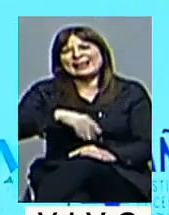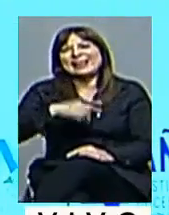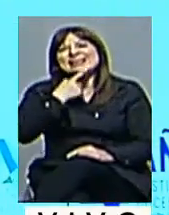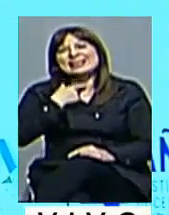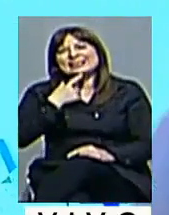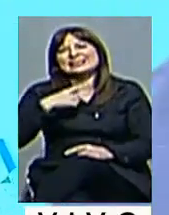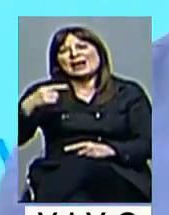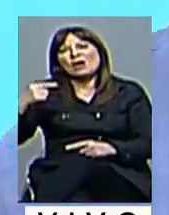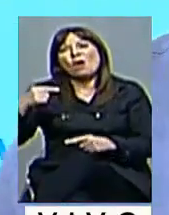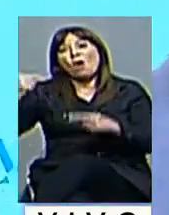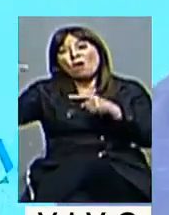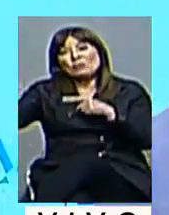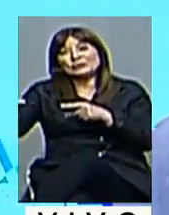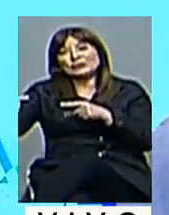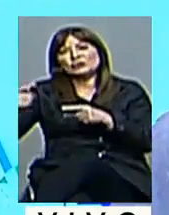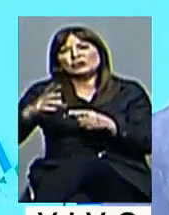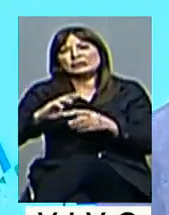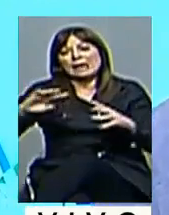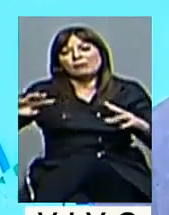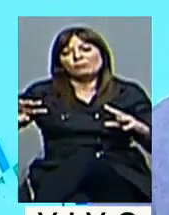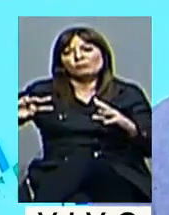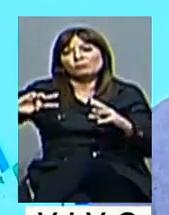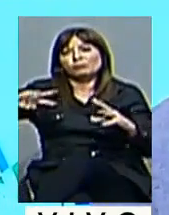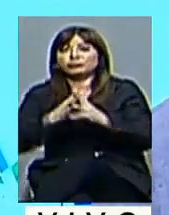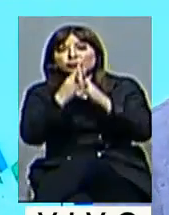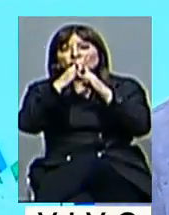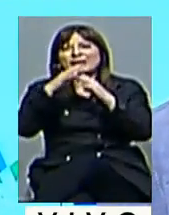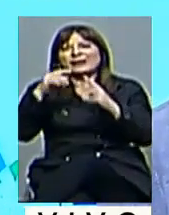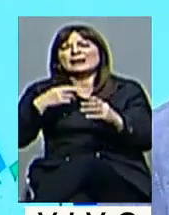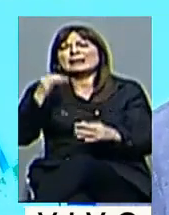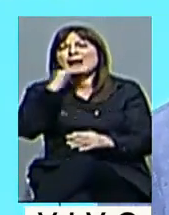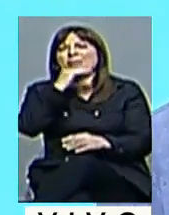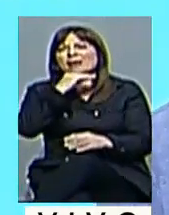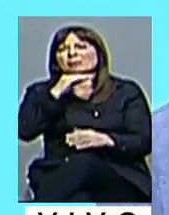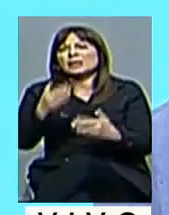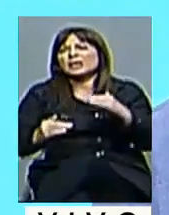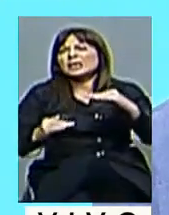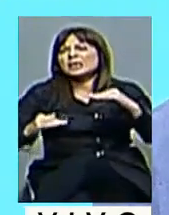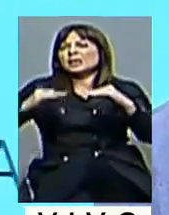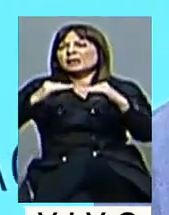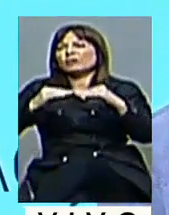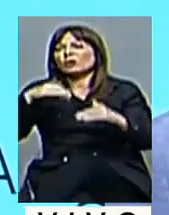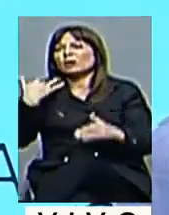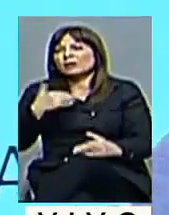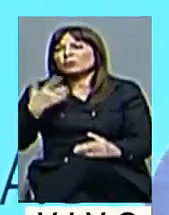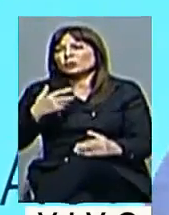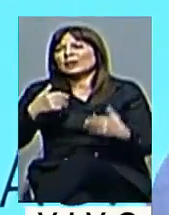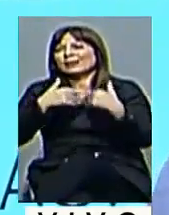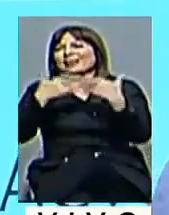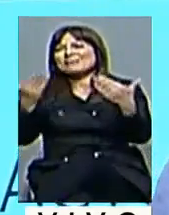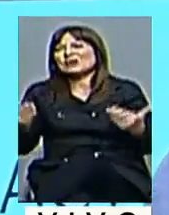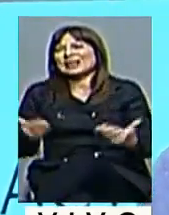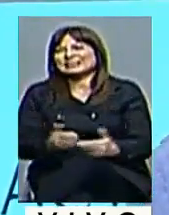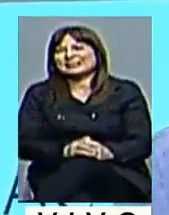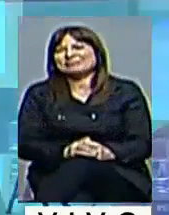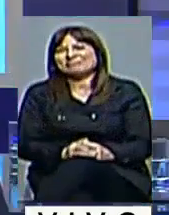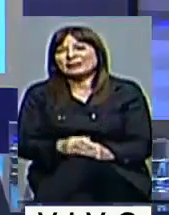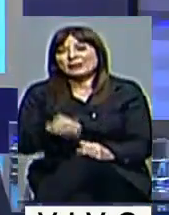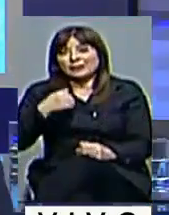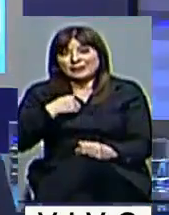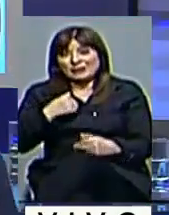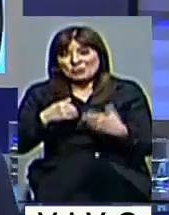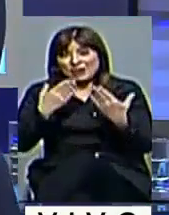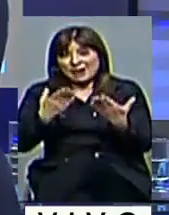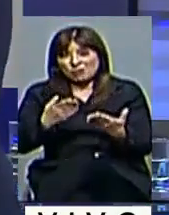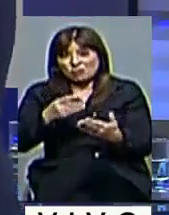que se rearticule rápidamente, porque ese equilibrio es clave e importante para una democracia. ¿Ese es un regalo que le está pidiendo al viejo